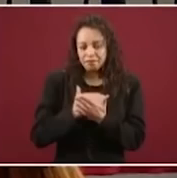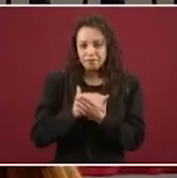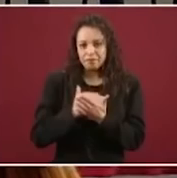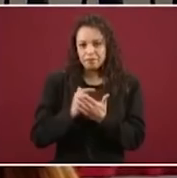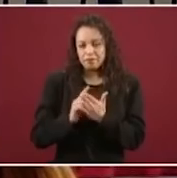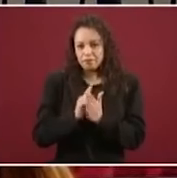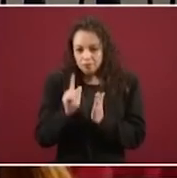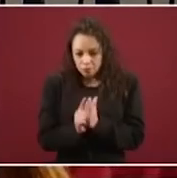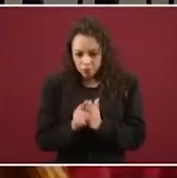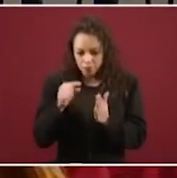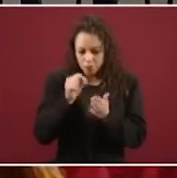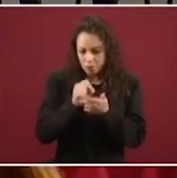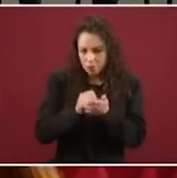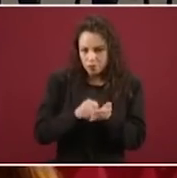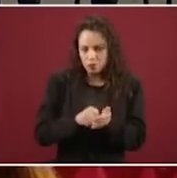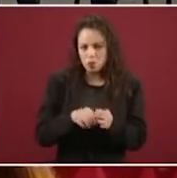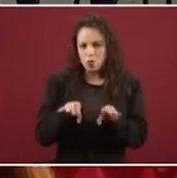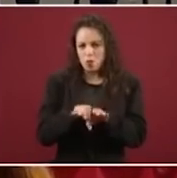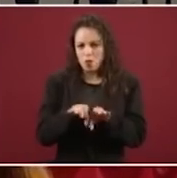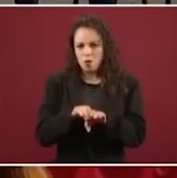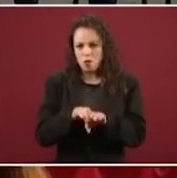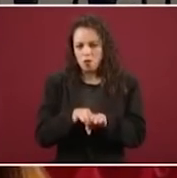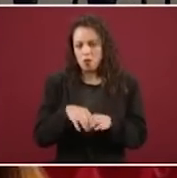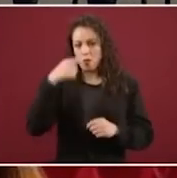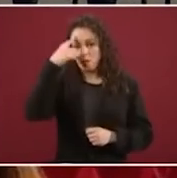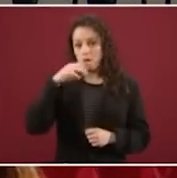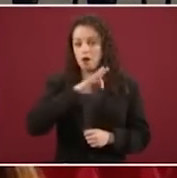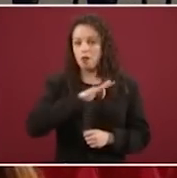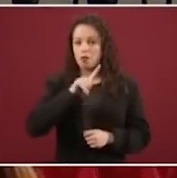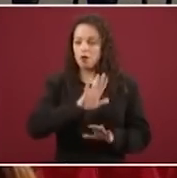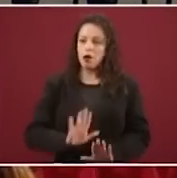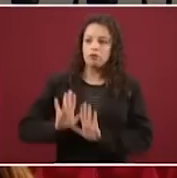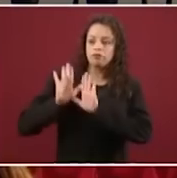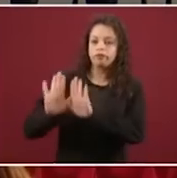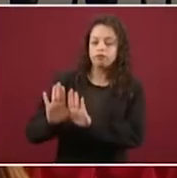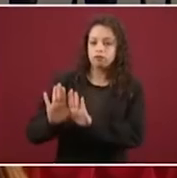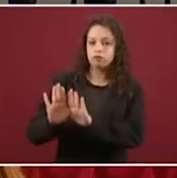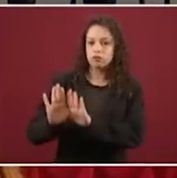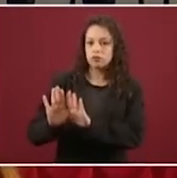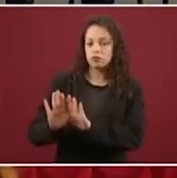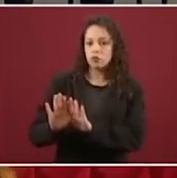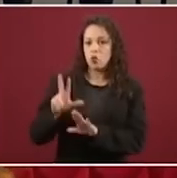llevar a cabo un movimiento que paralice la universidad.